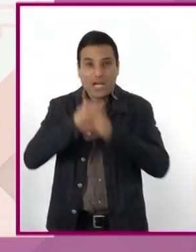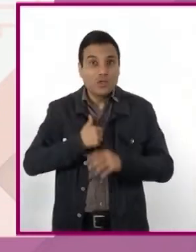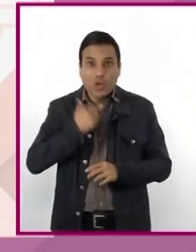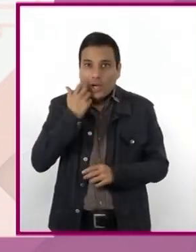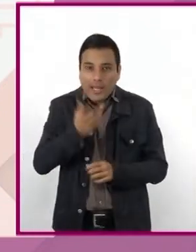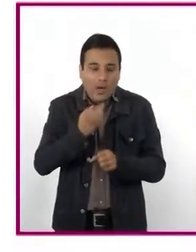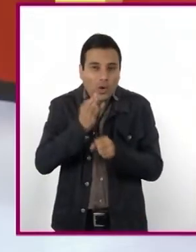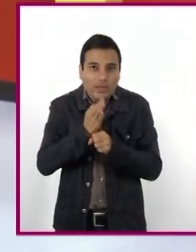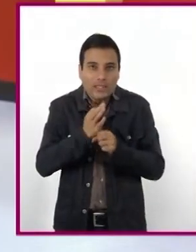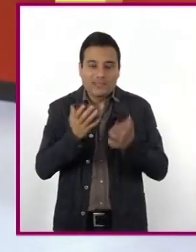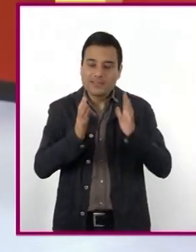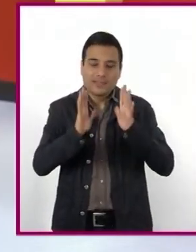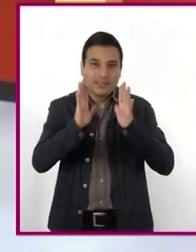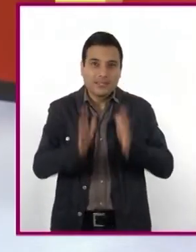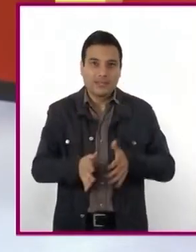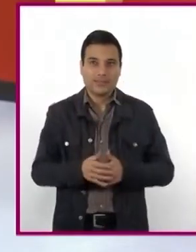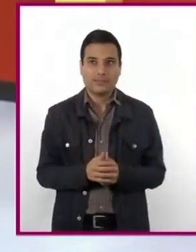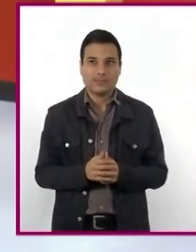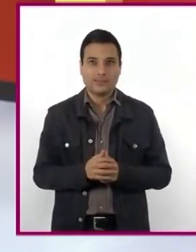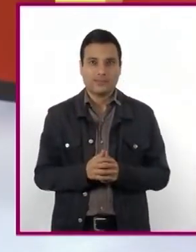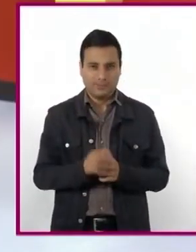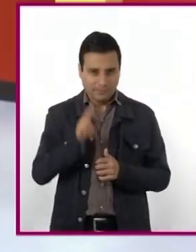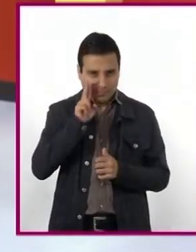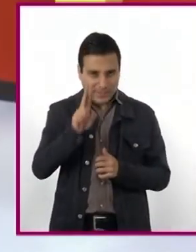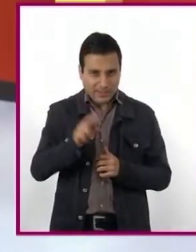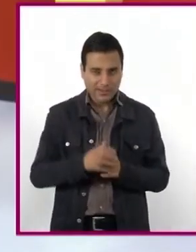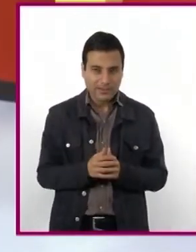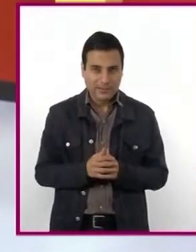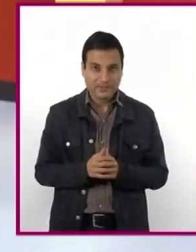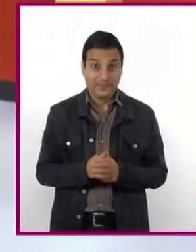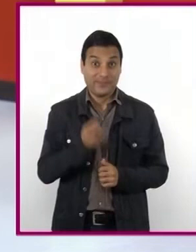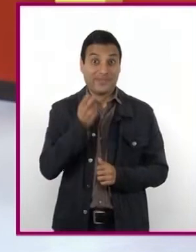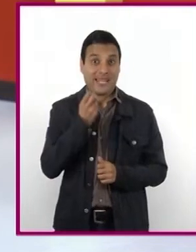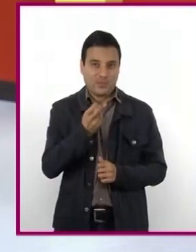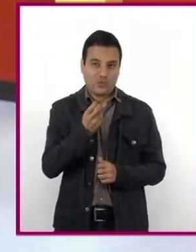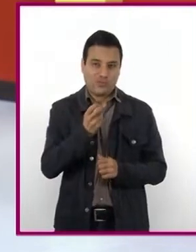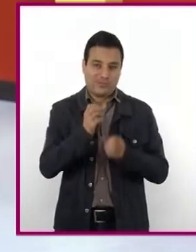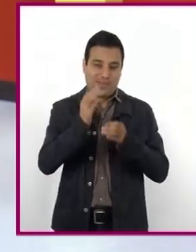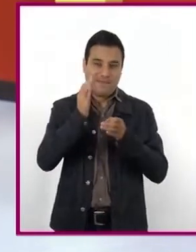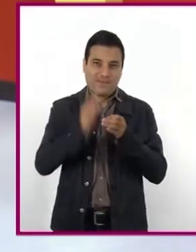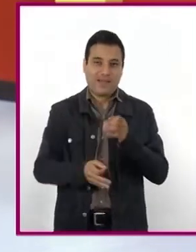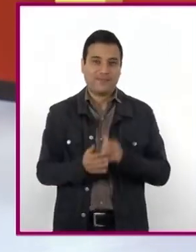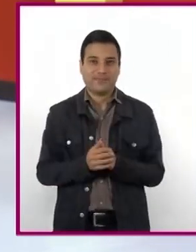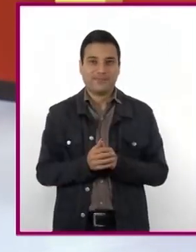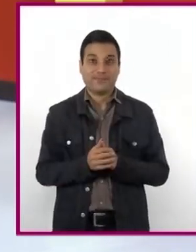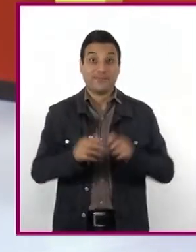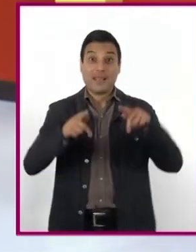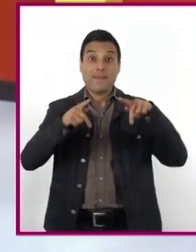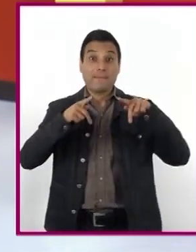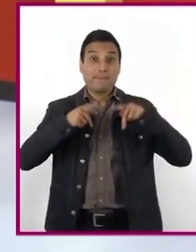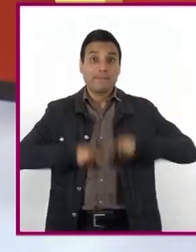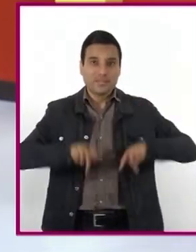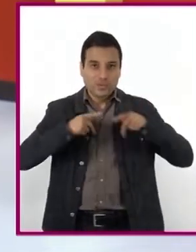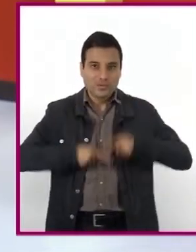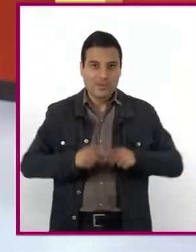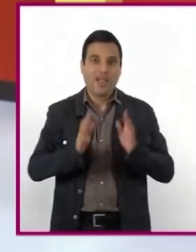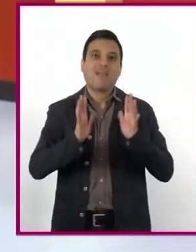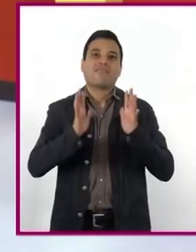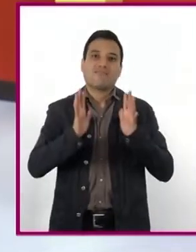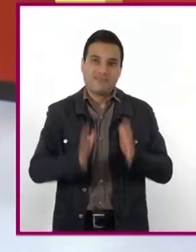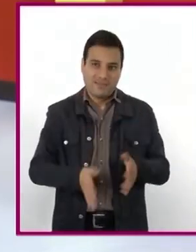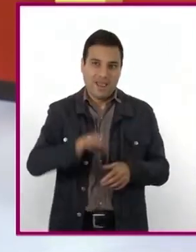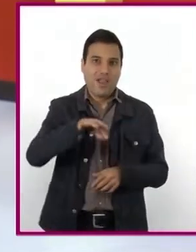ahora. Lo que acabamos de leer es el final o desenlace. El protagonista encontró lo que